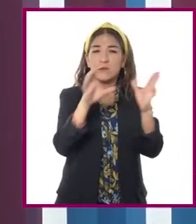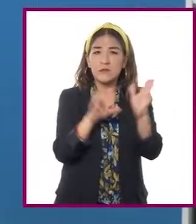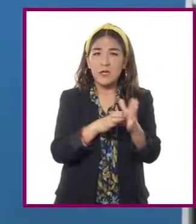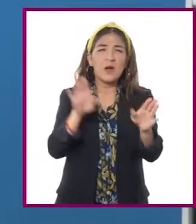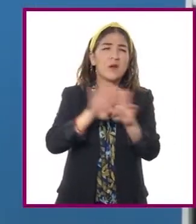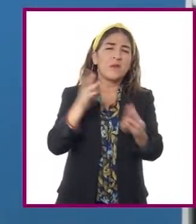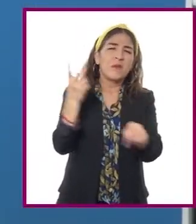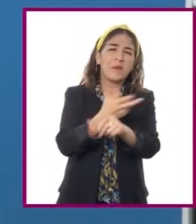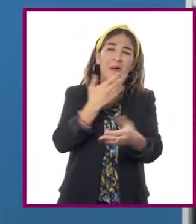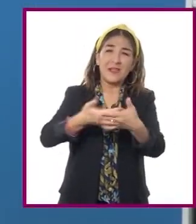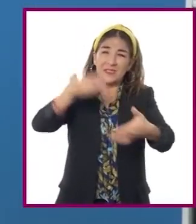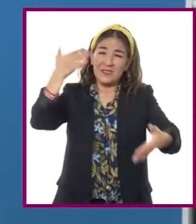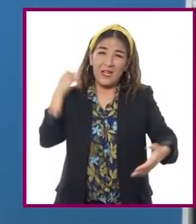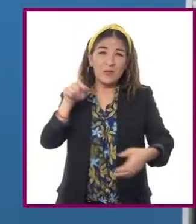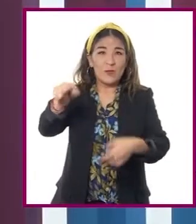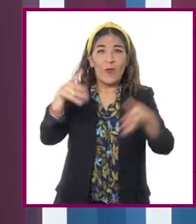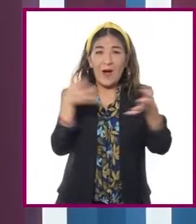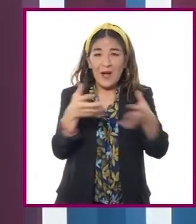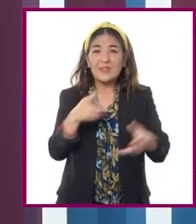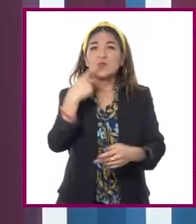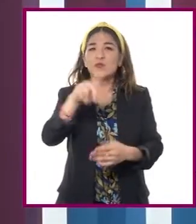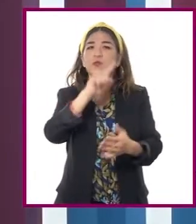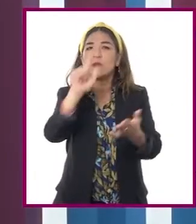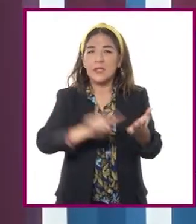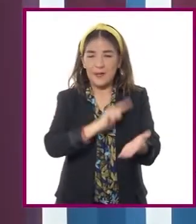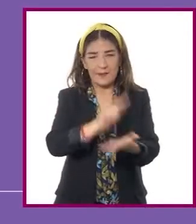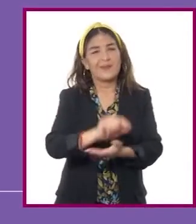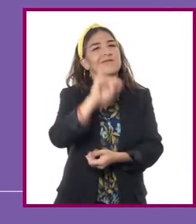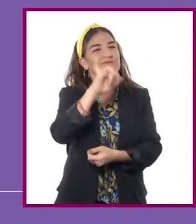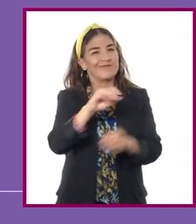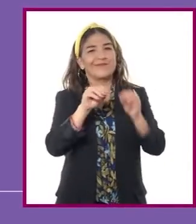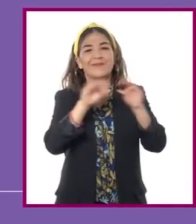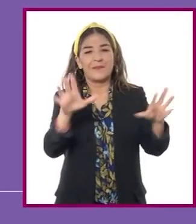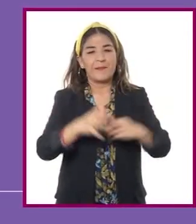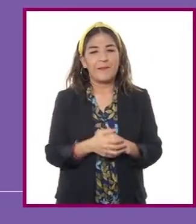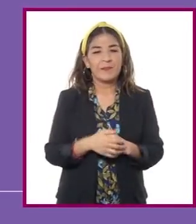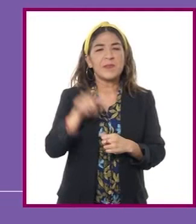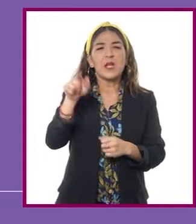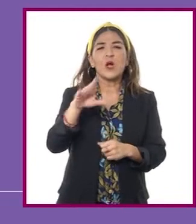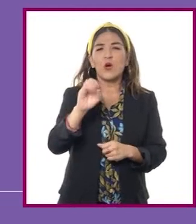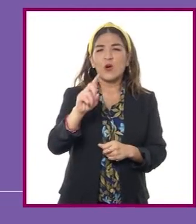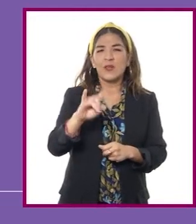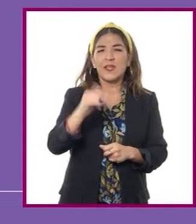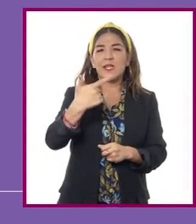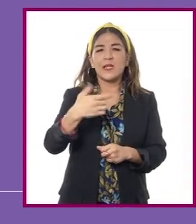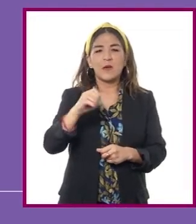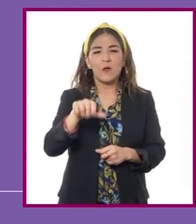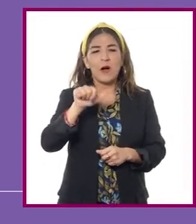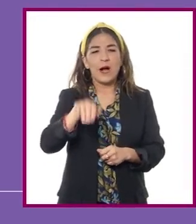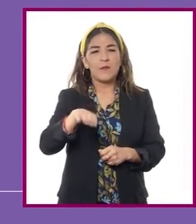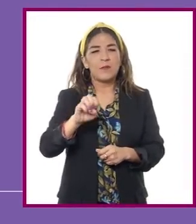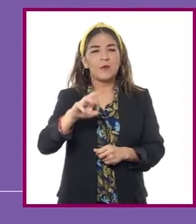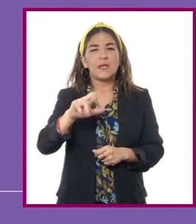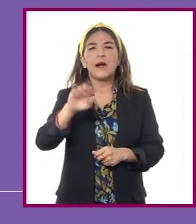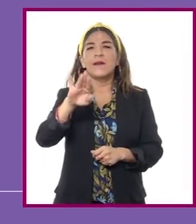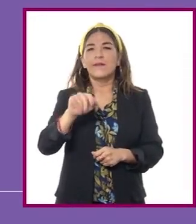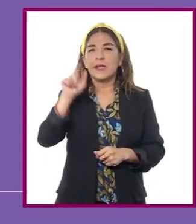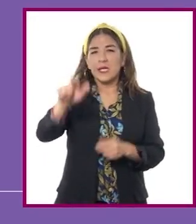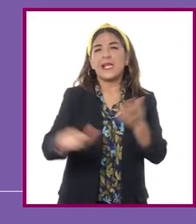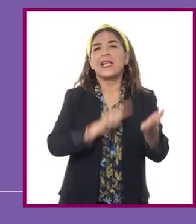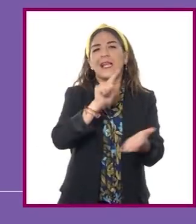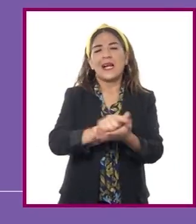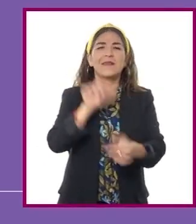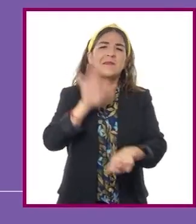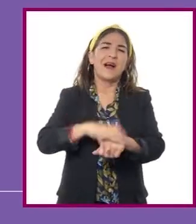leyes? Por supuesto que sí. Por ejemplo, el Código Hammurabi es una de las leyes más antiguas de la que se